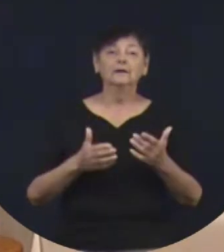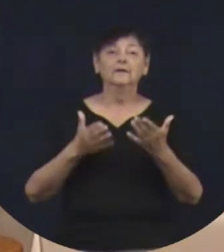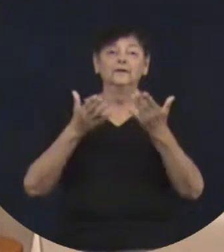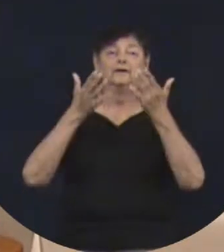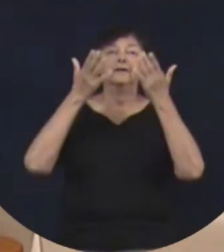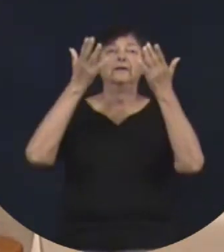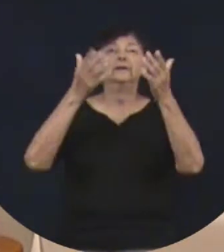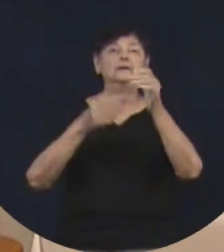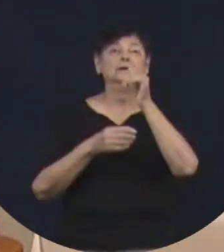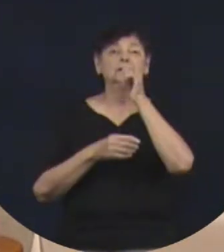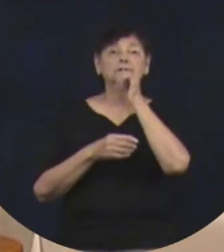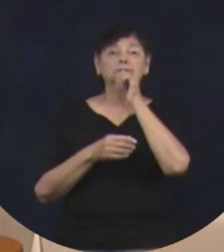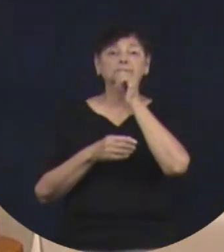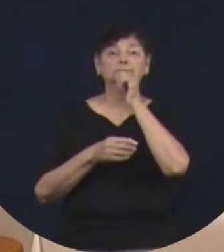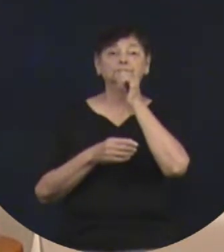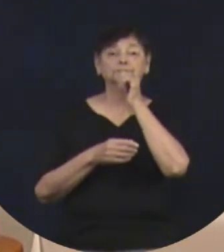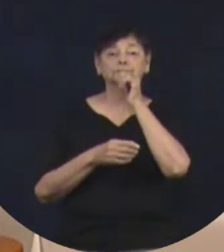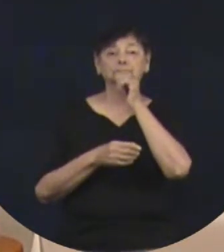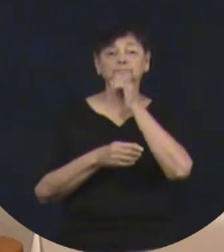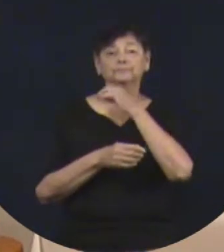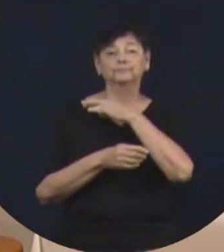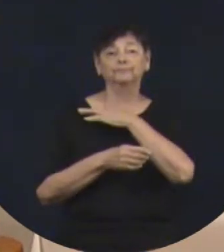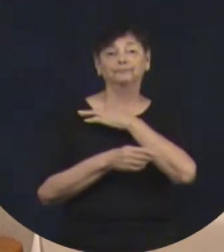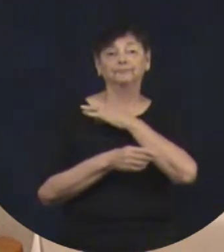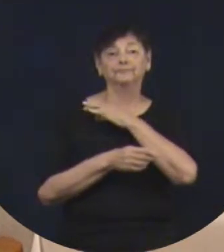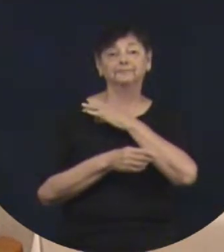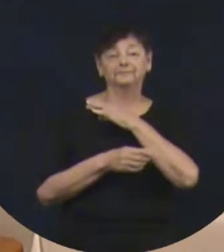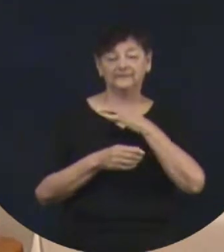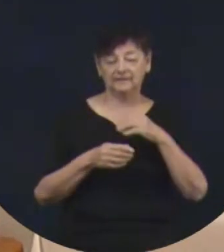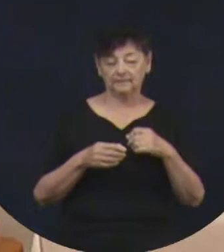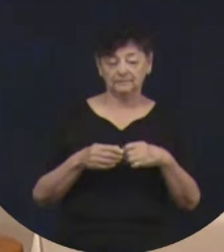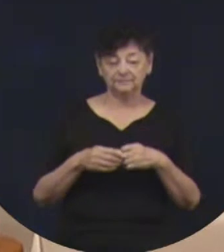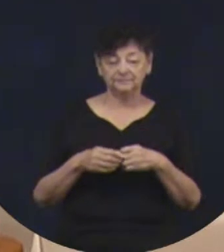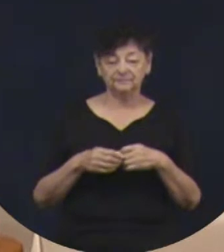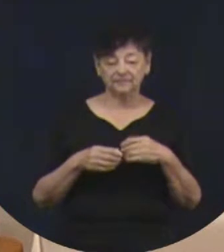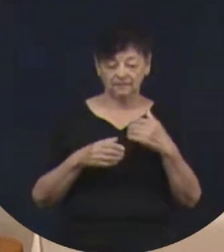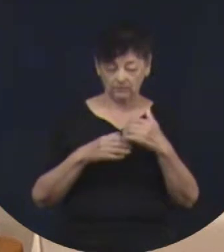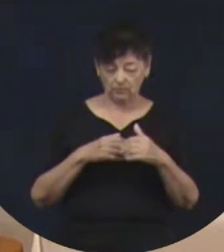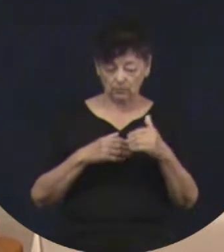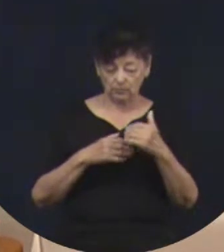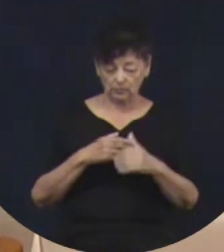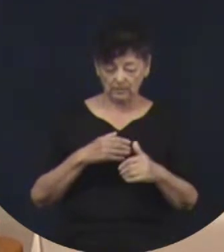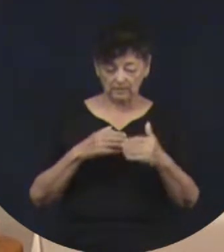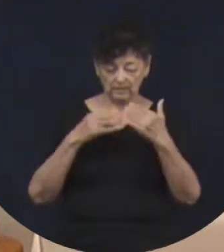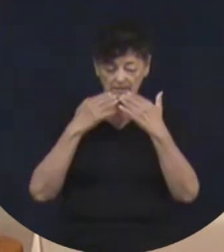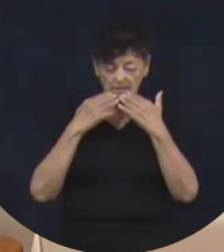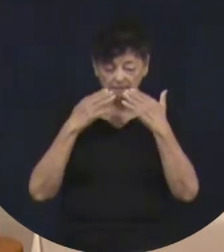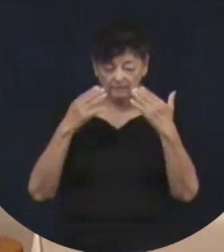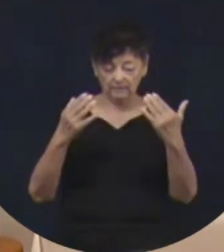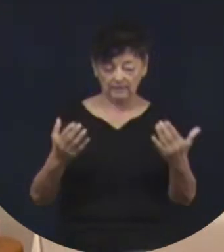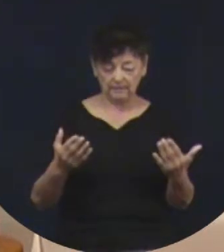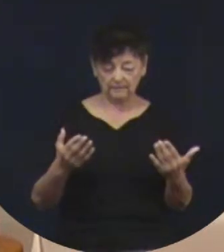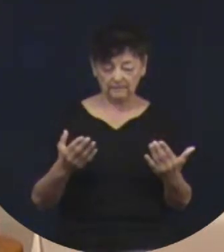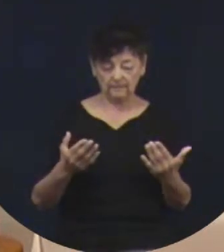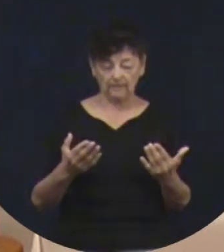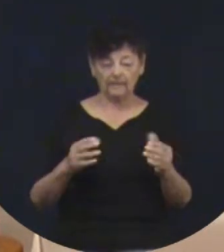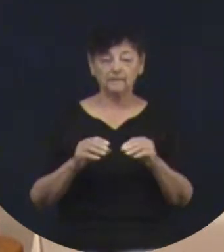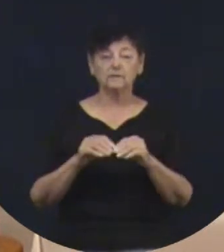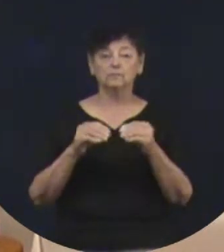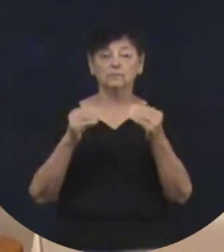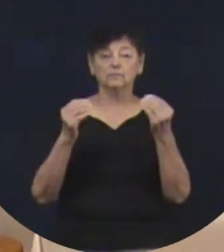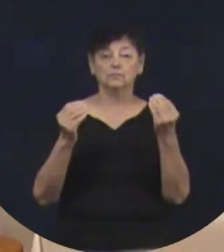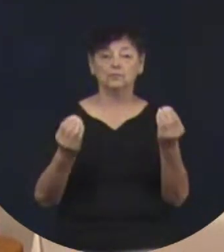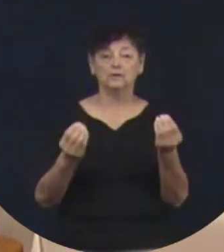cuando iba a ser entregado a su pasión, voluntariamente aceptada, tomó pan, dándote gracias, lo